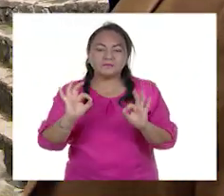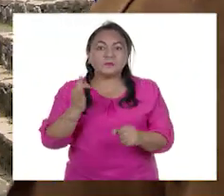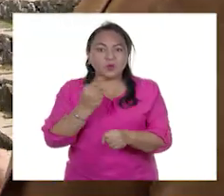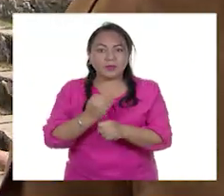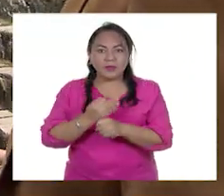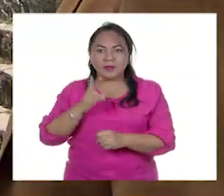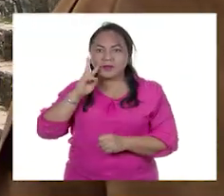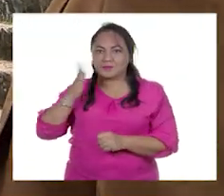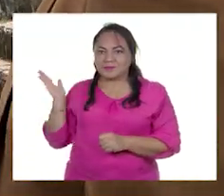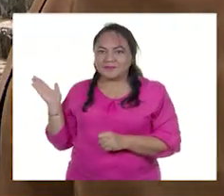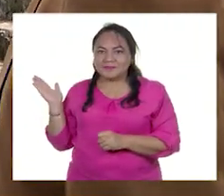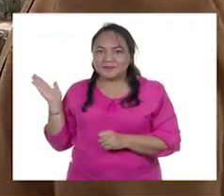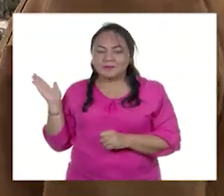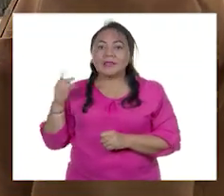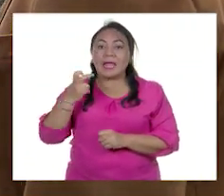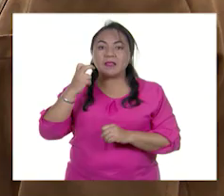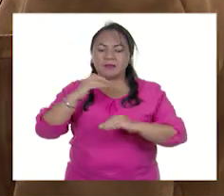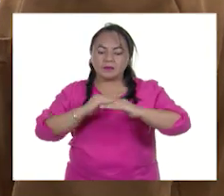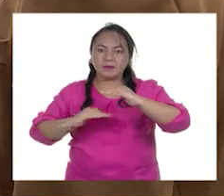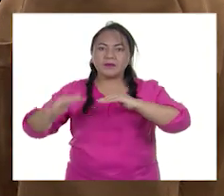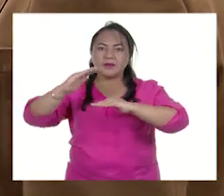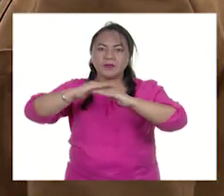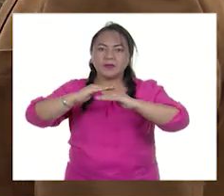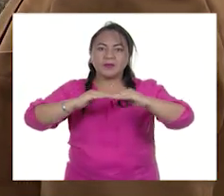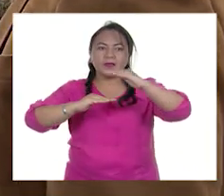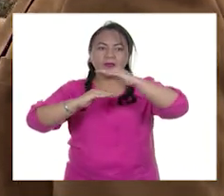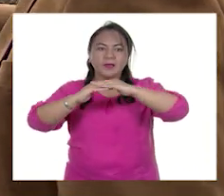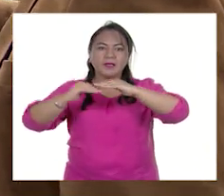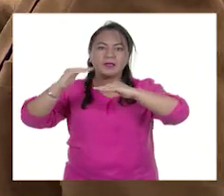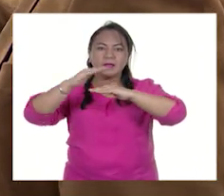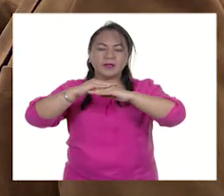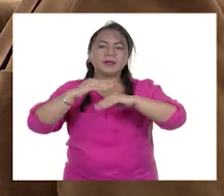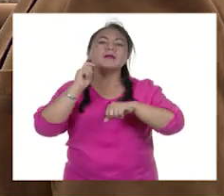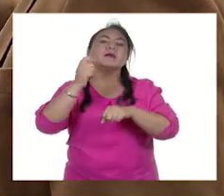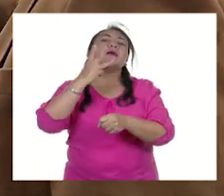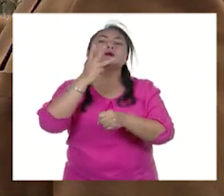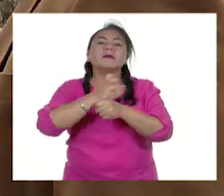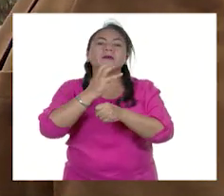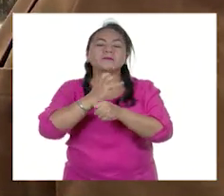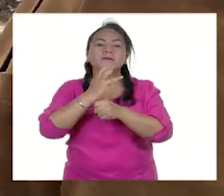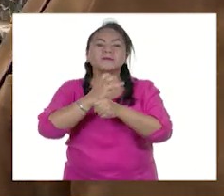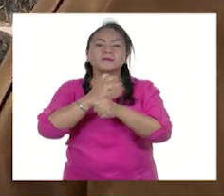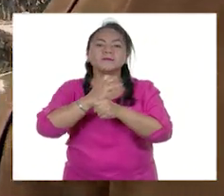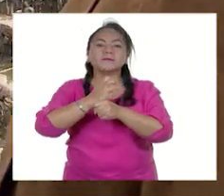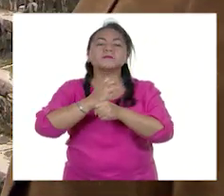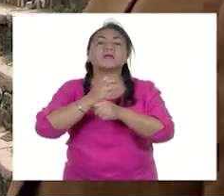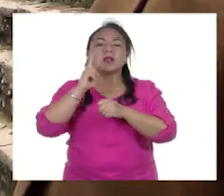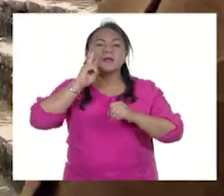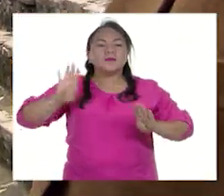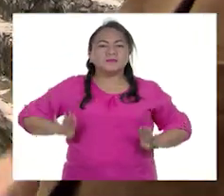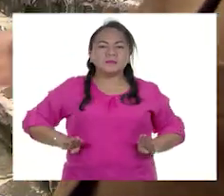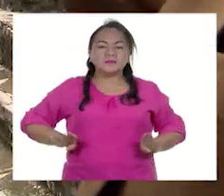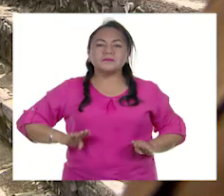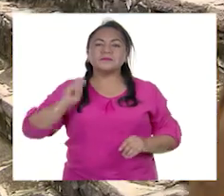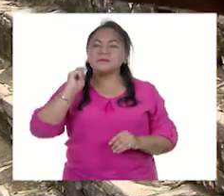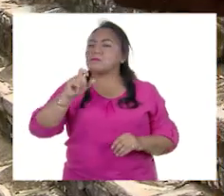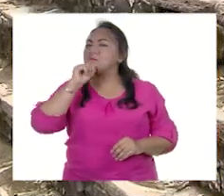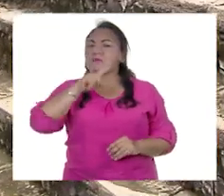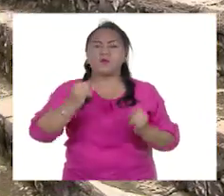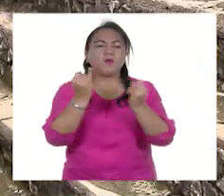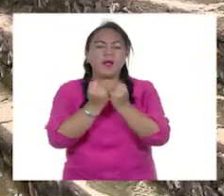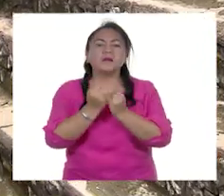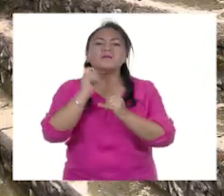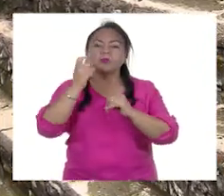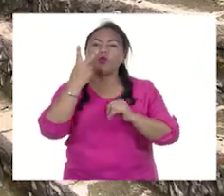una de ellas, esta es la etapa 3, Pamela. Y se puede ver que las características del edificio siempre fueron las mismas, es decir,